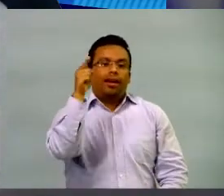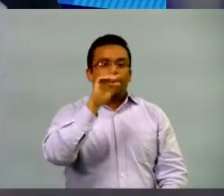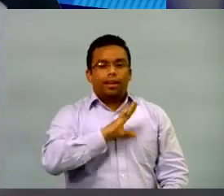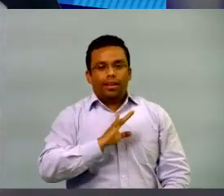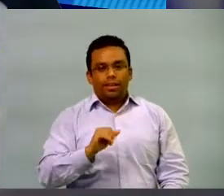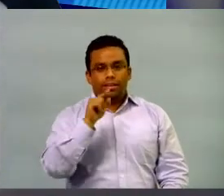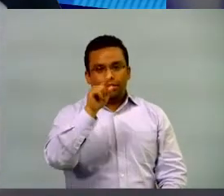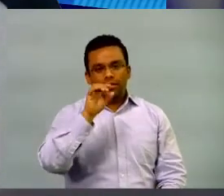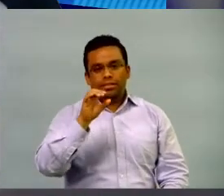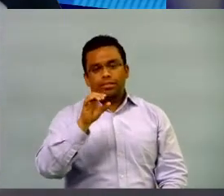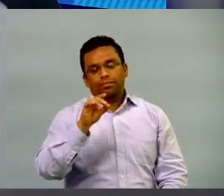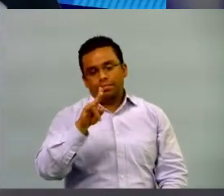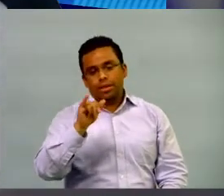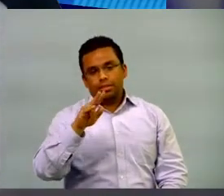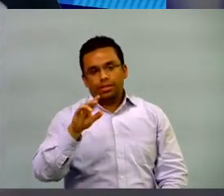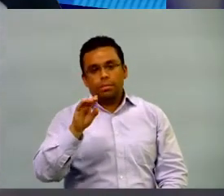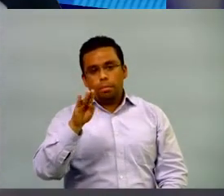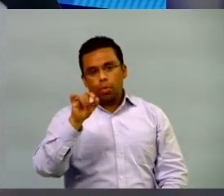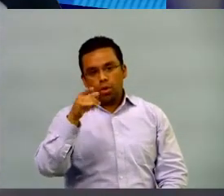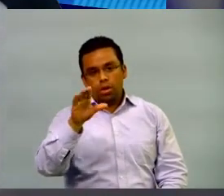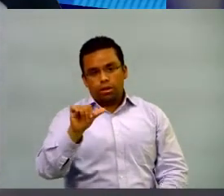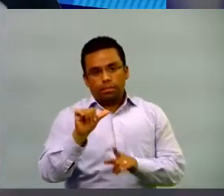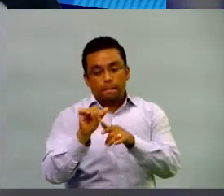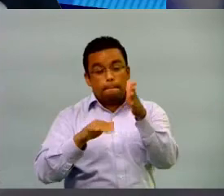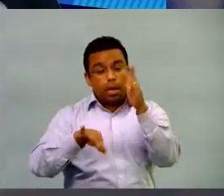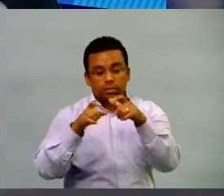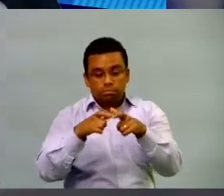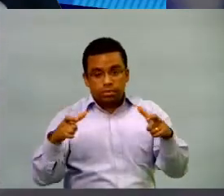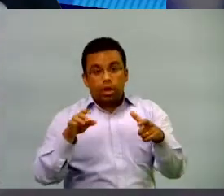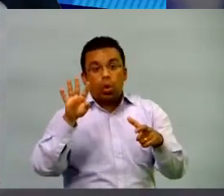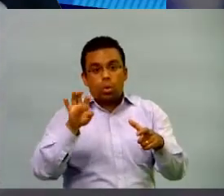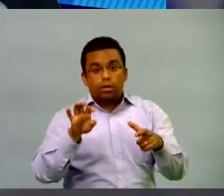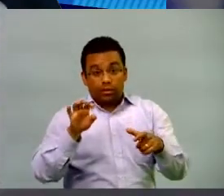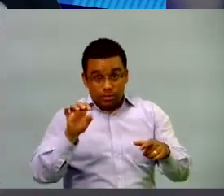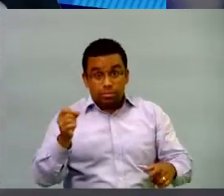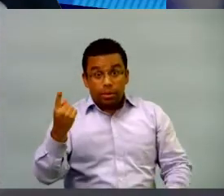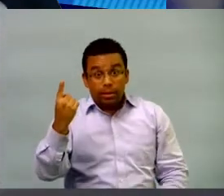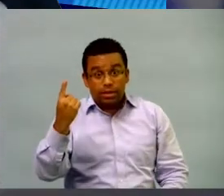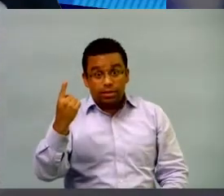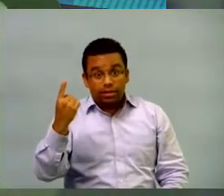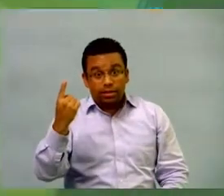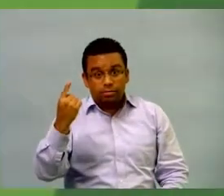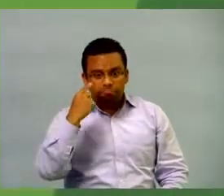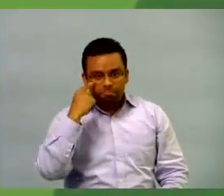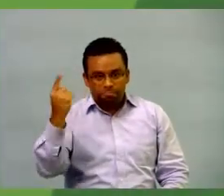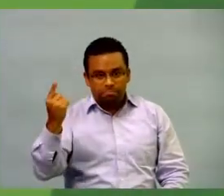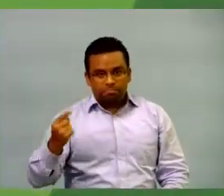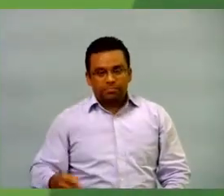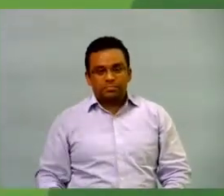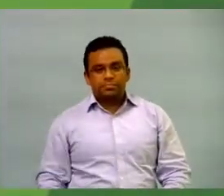simplemente las 9 más votadas que ustedes eligieron. ¿Vamos con la primera?